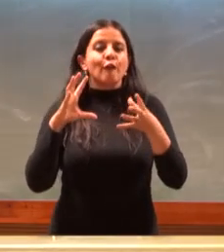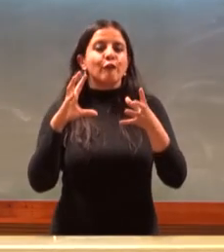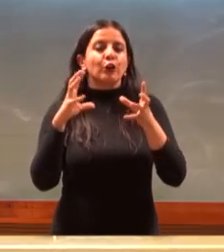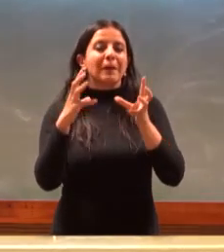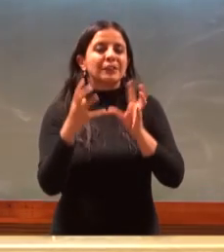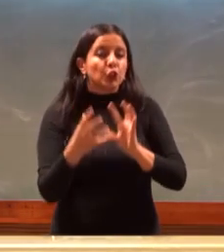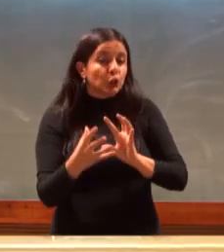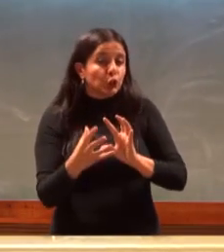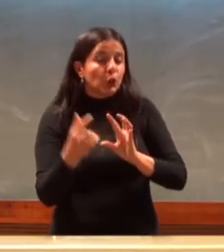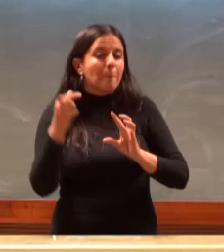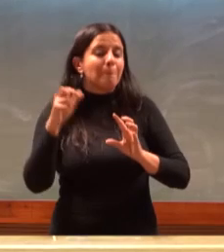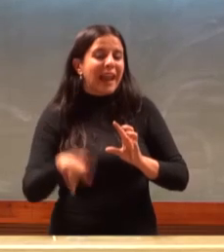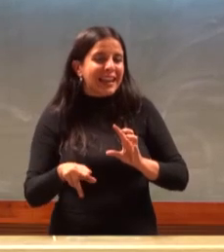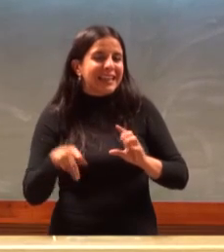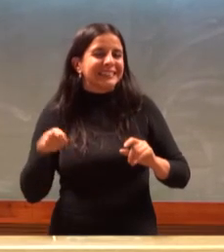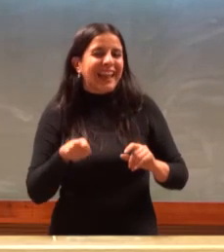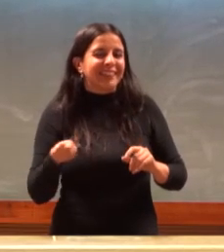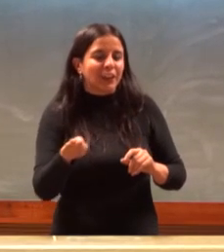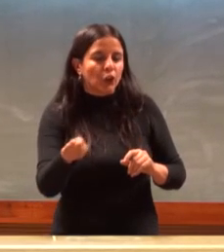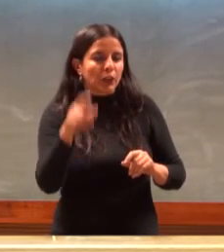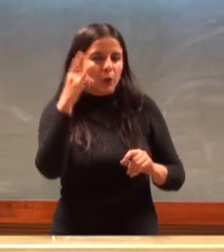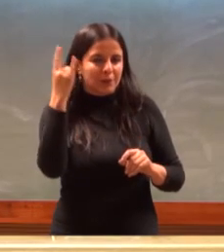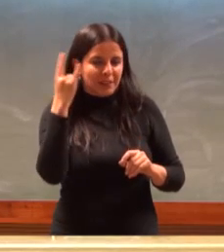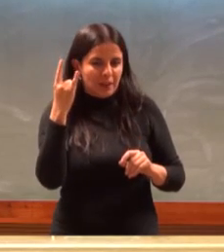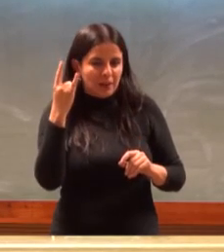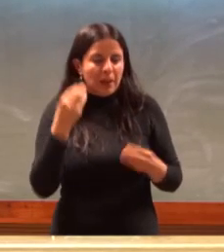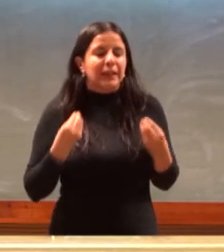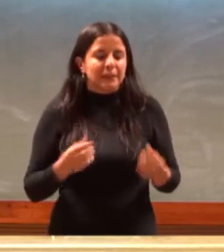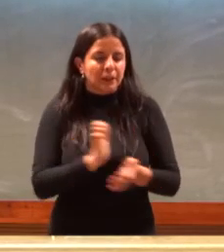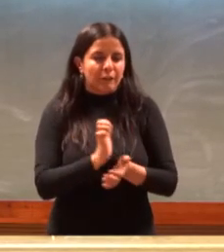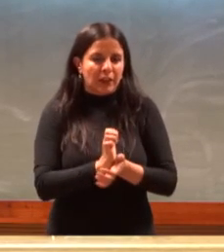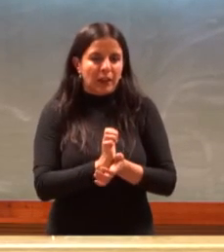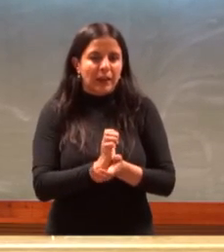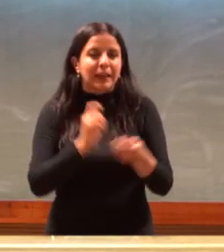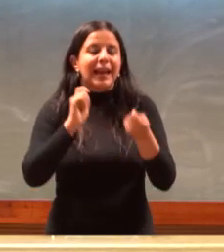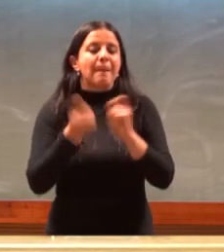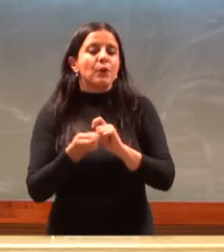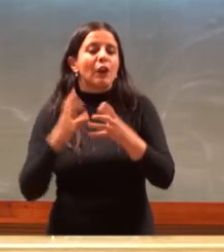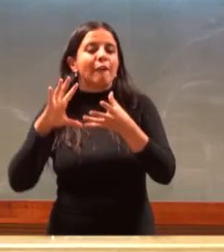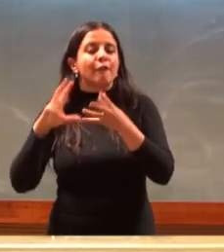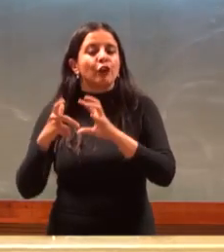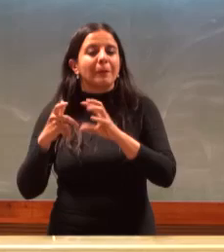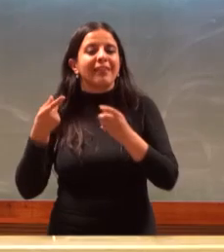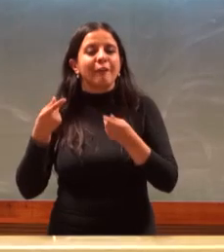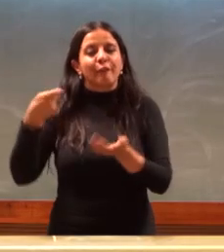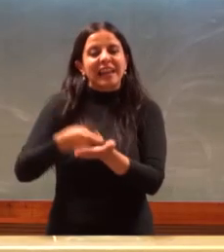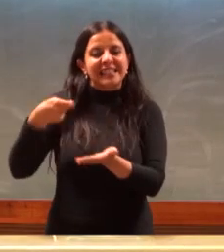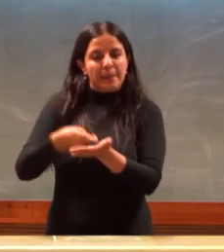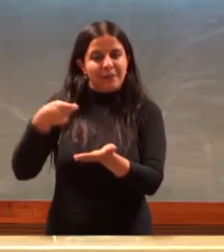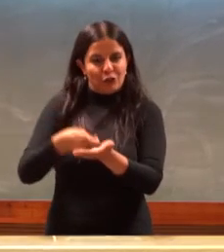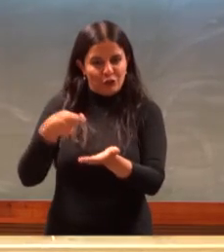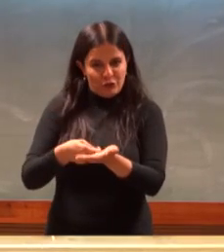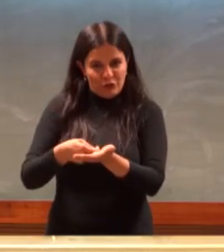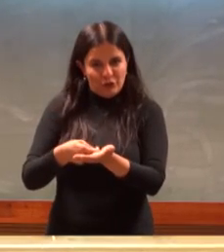de la universidad esa idea tiene que ver con que ha cambiado la modalidad de financiamiento de las universidades a partir del Ministerio de